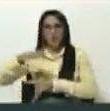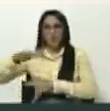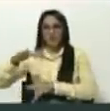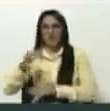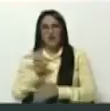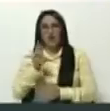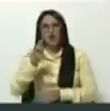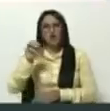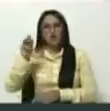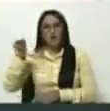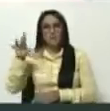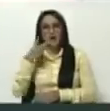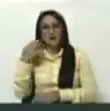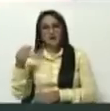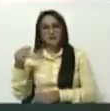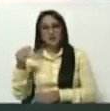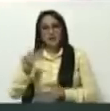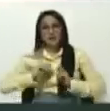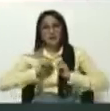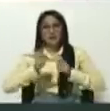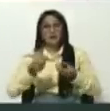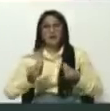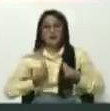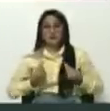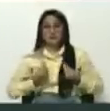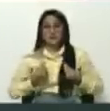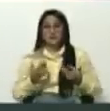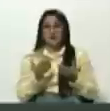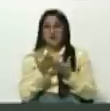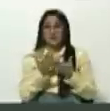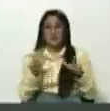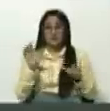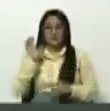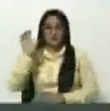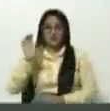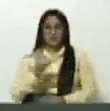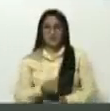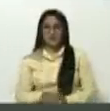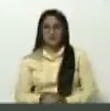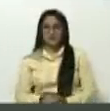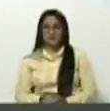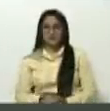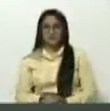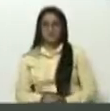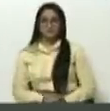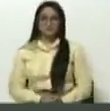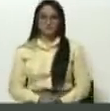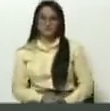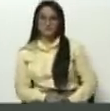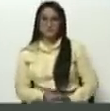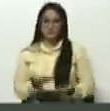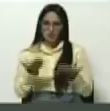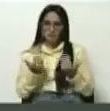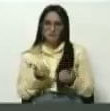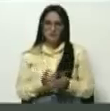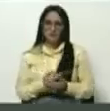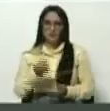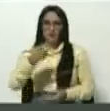Roma dedicarle su vida a la liberación de la patria. Yo les pido, muchachos,